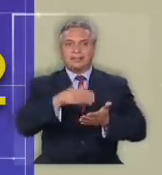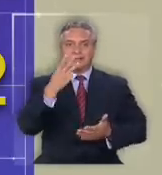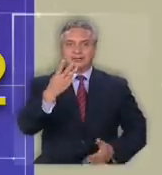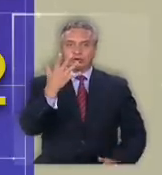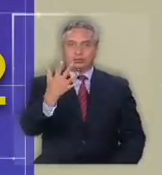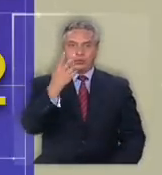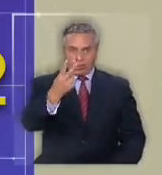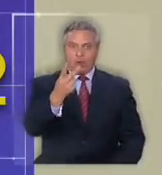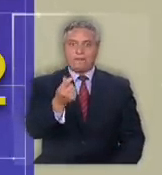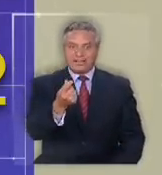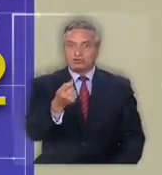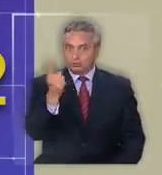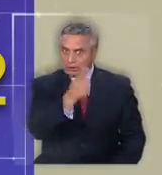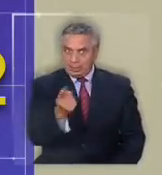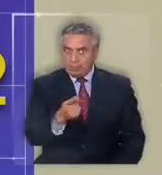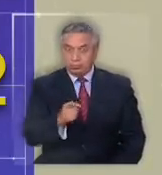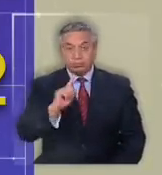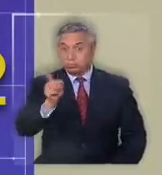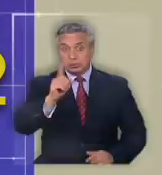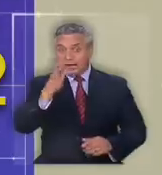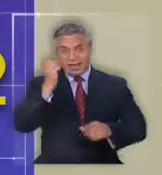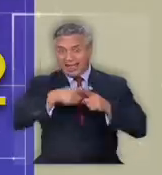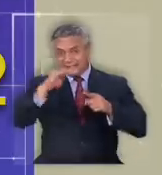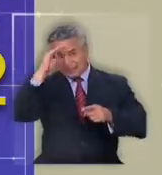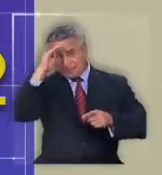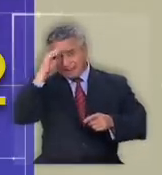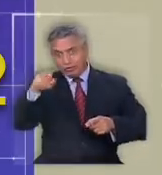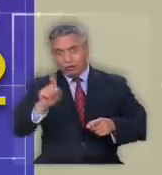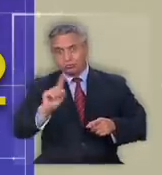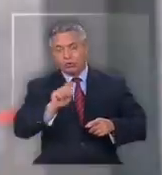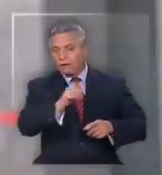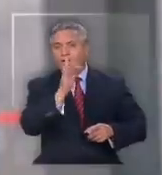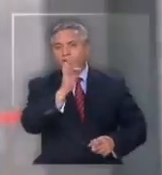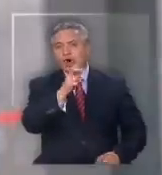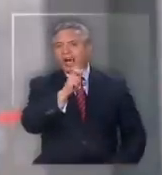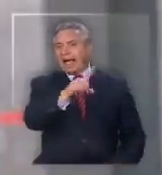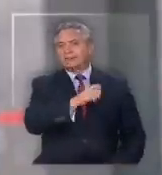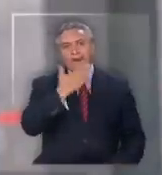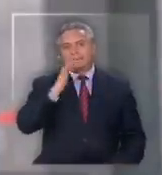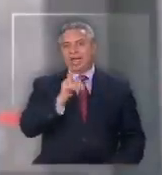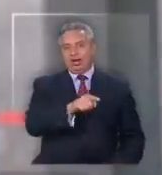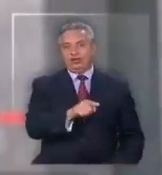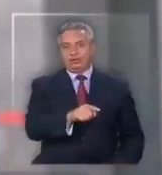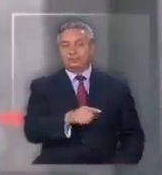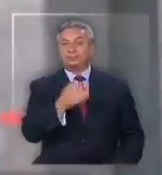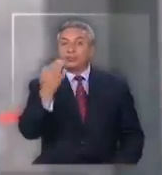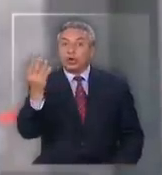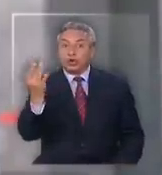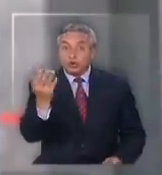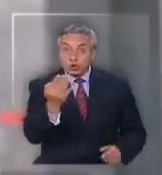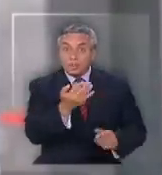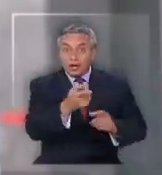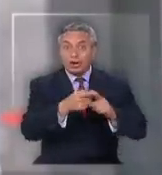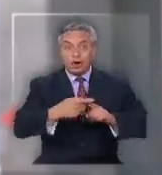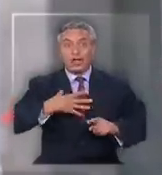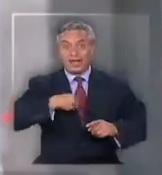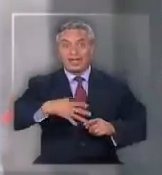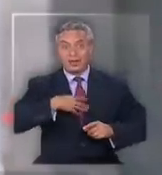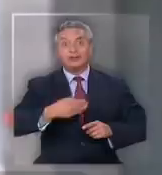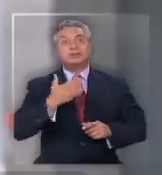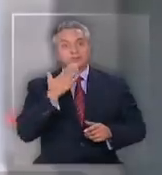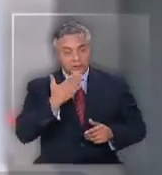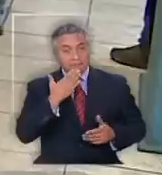1.817.352 pesos. De lo contrario, para los expertos, FONASA corre con ventaja. El número de cargas también determina, porque a veces en el fondo uno